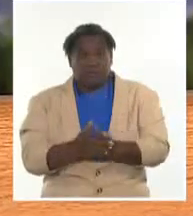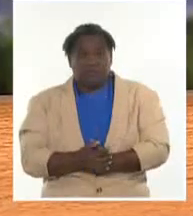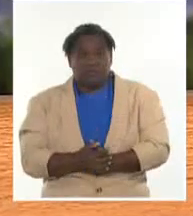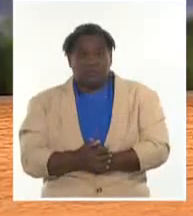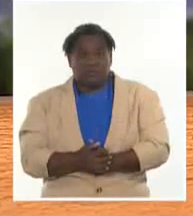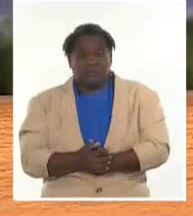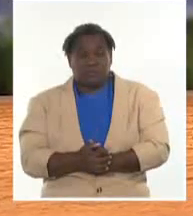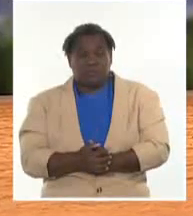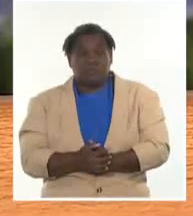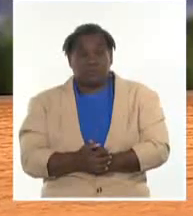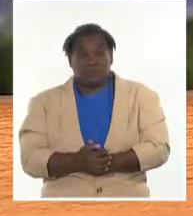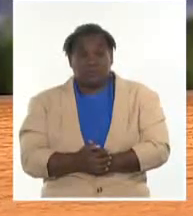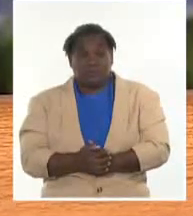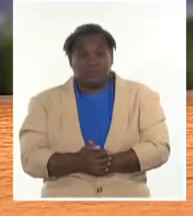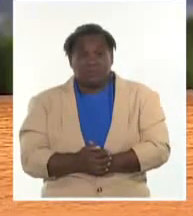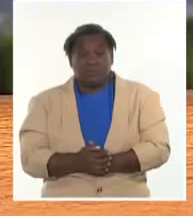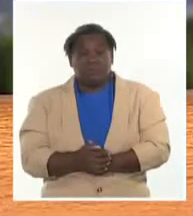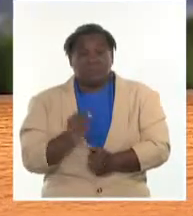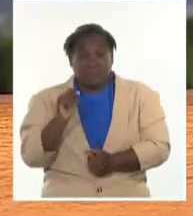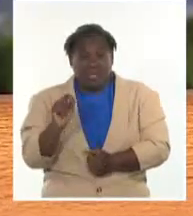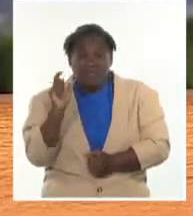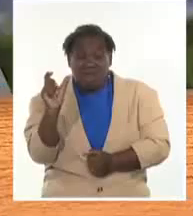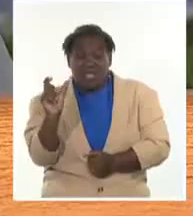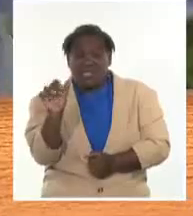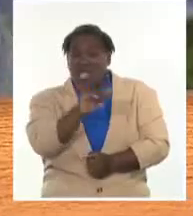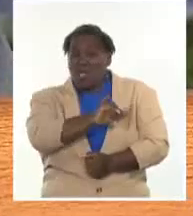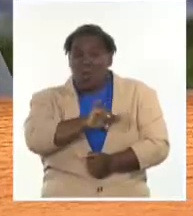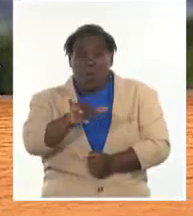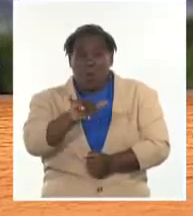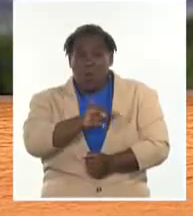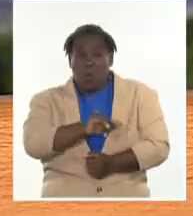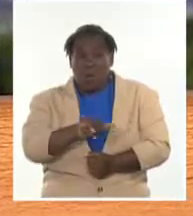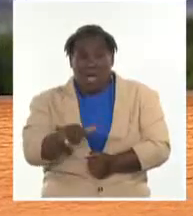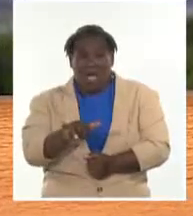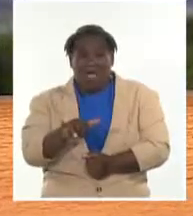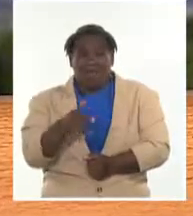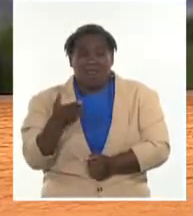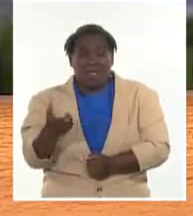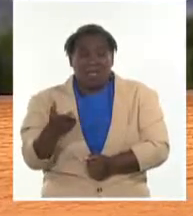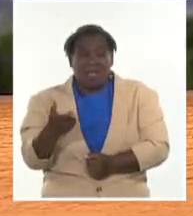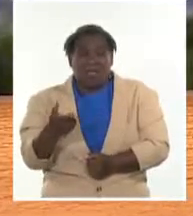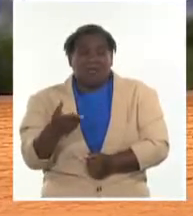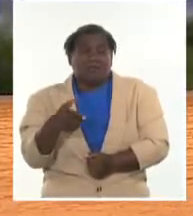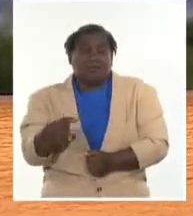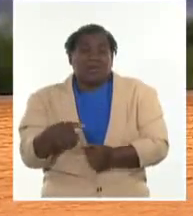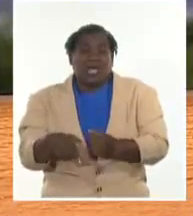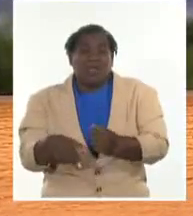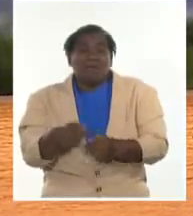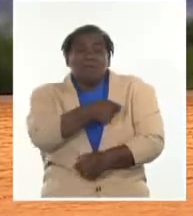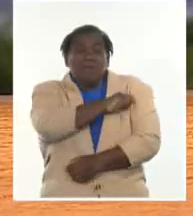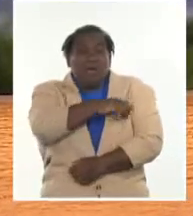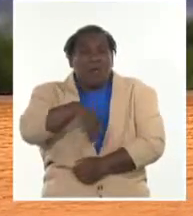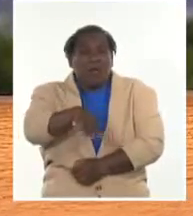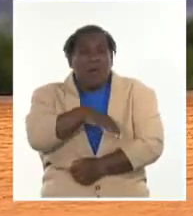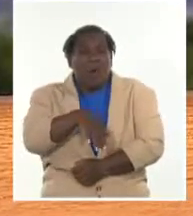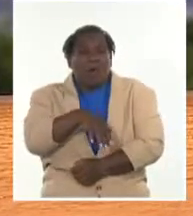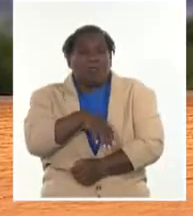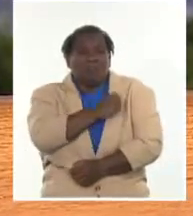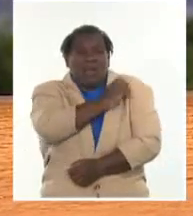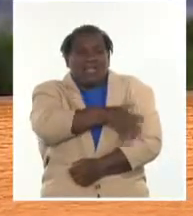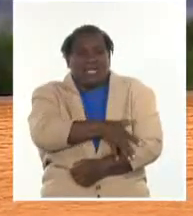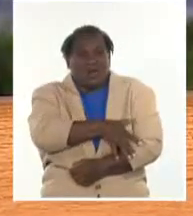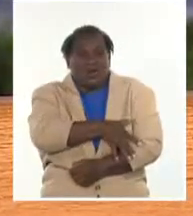coincide con el mayor crimen que se cometa contra el pueblo palestino por el gobierno